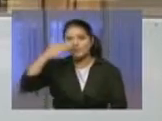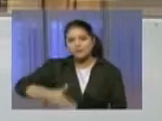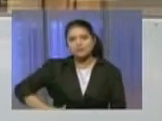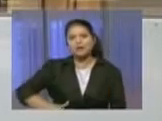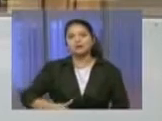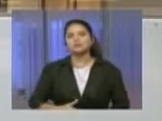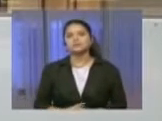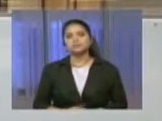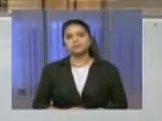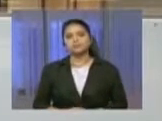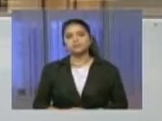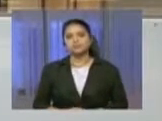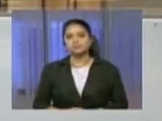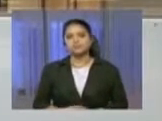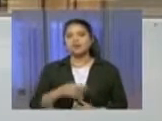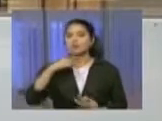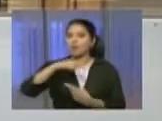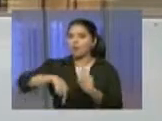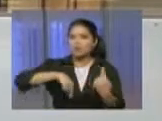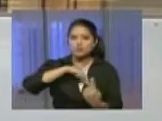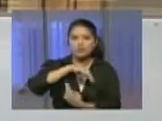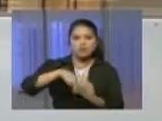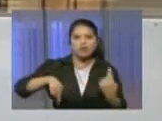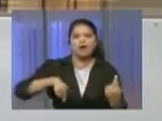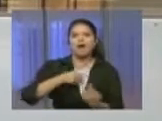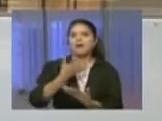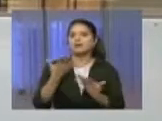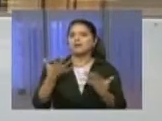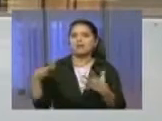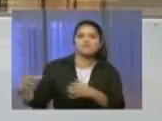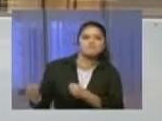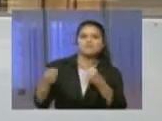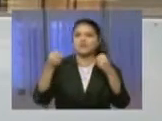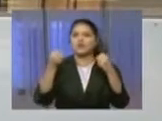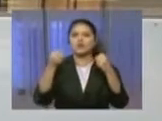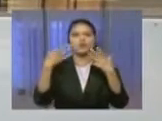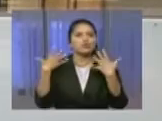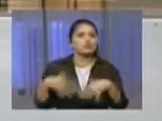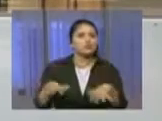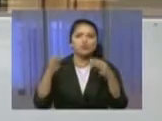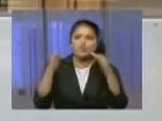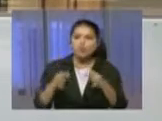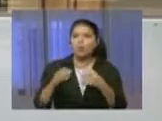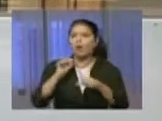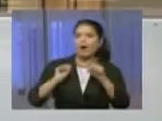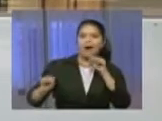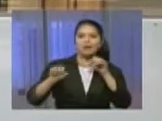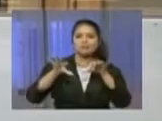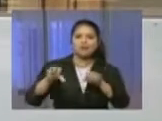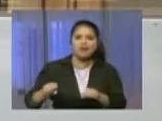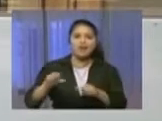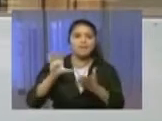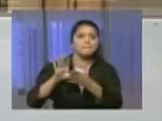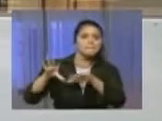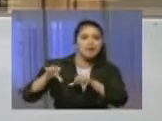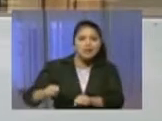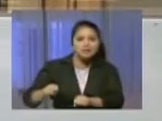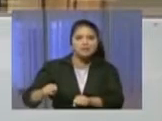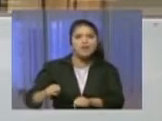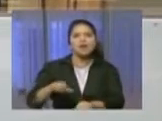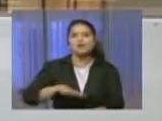militar Revolucionaria y rescató las banderas originales anticolonialistas antiimperialistas de